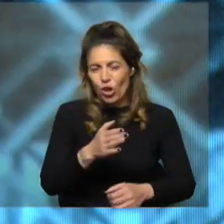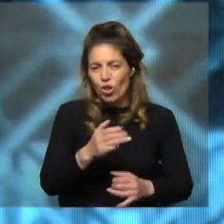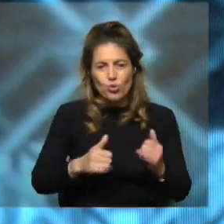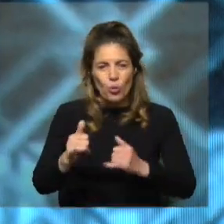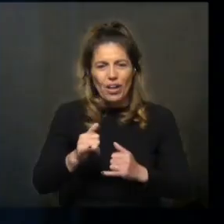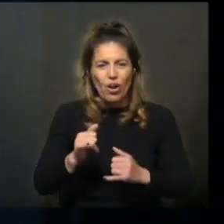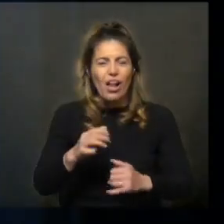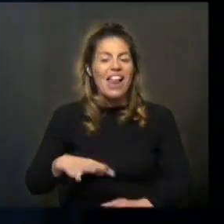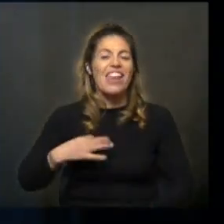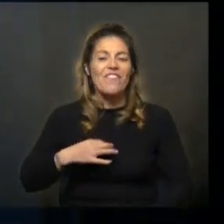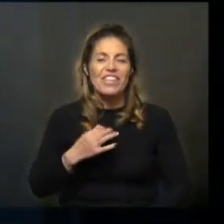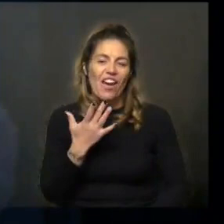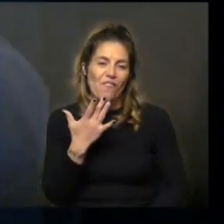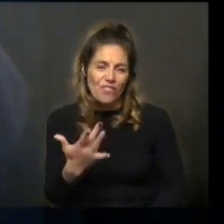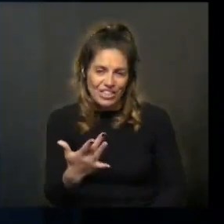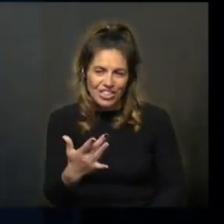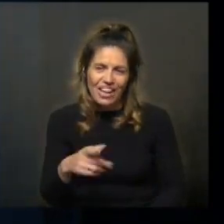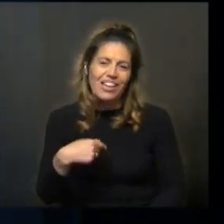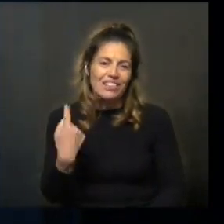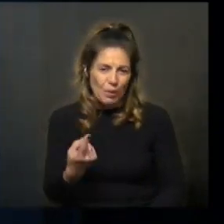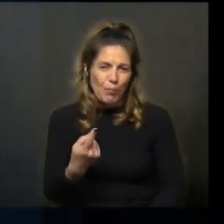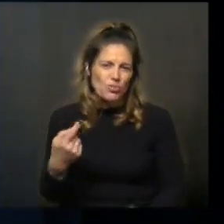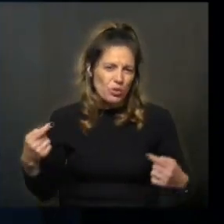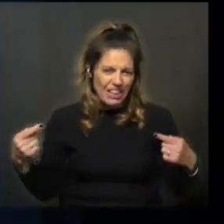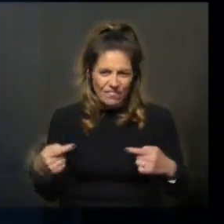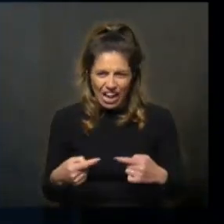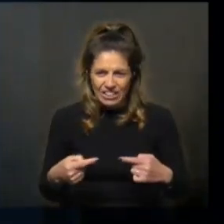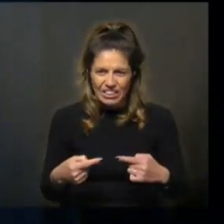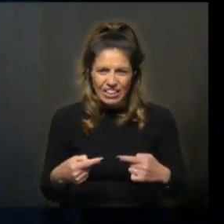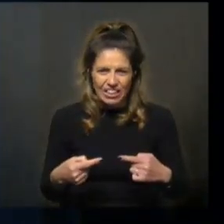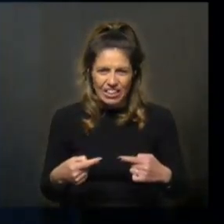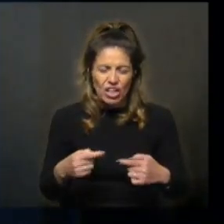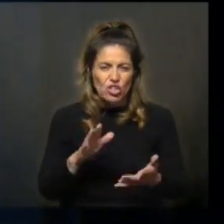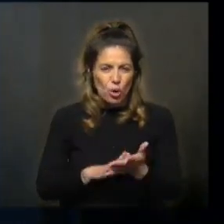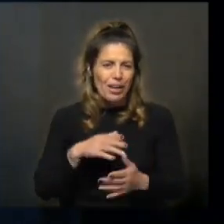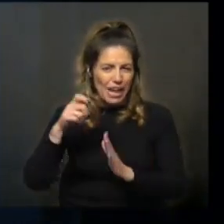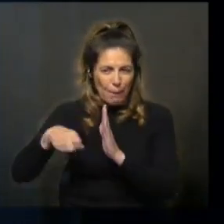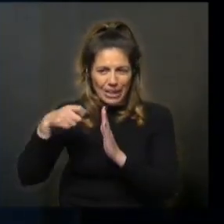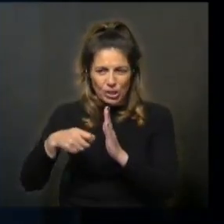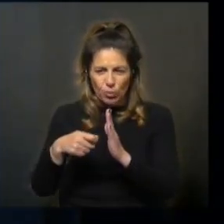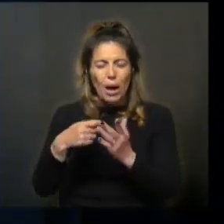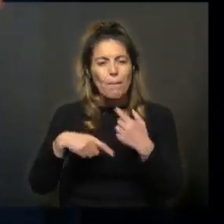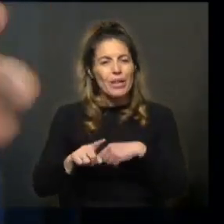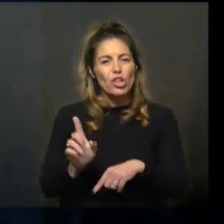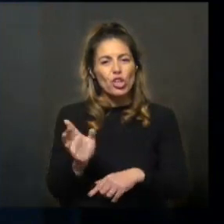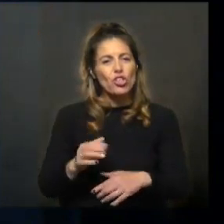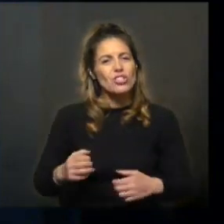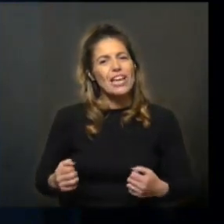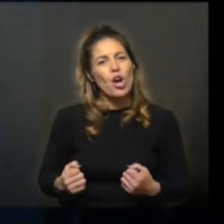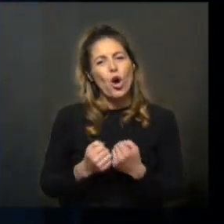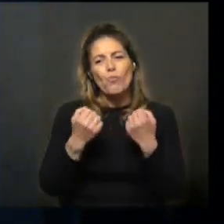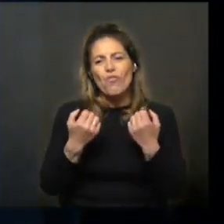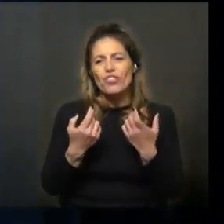la vida bella después Tuvo una tuvo después se dio todo un debate sobre sobre la película pero independientemente yo creo que todo el mundo se conmovió de ver ese niño